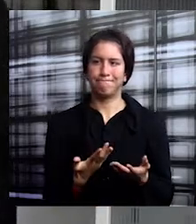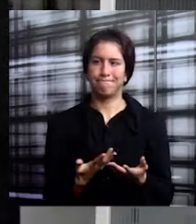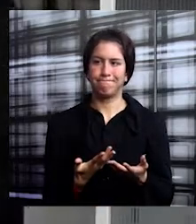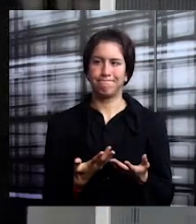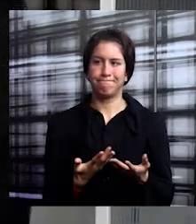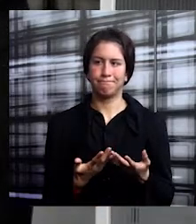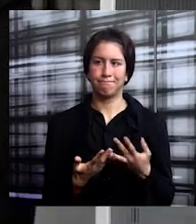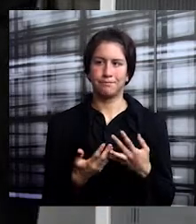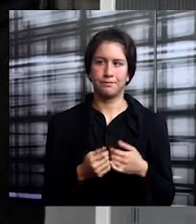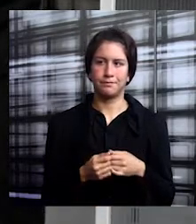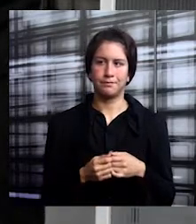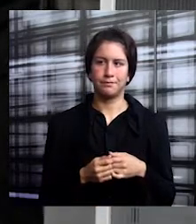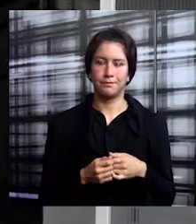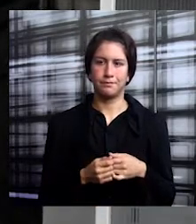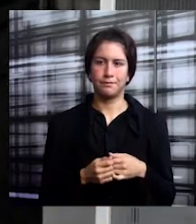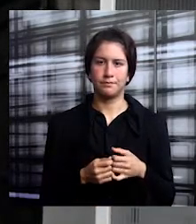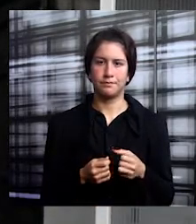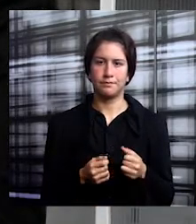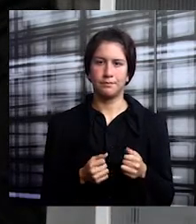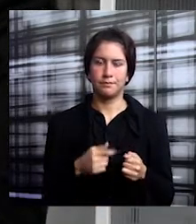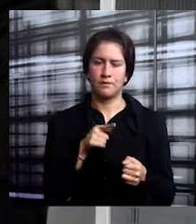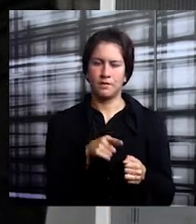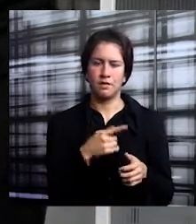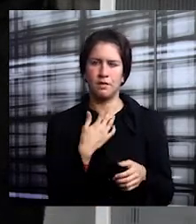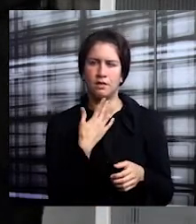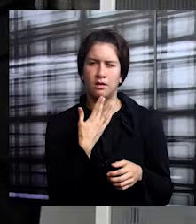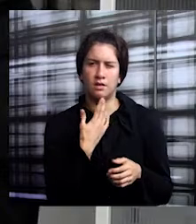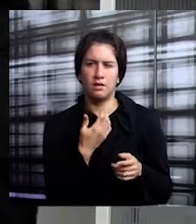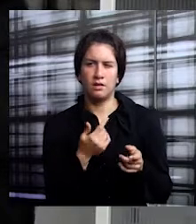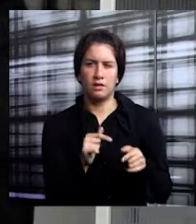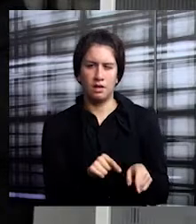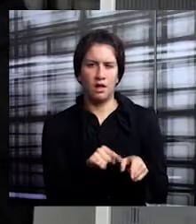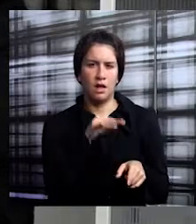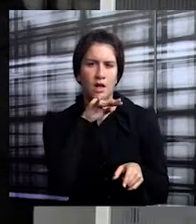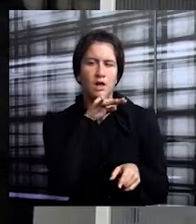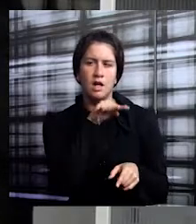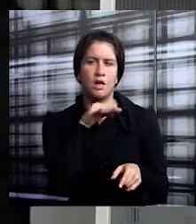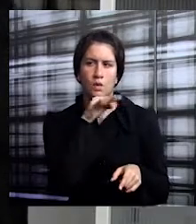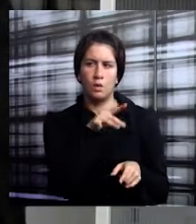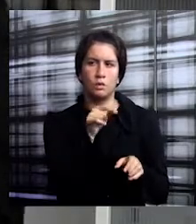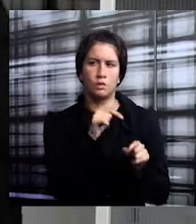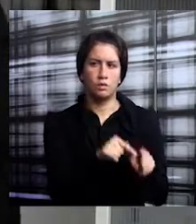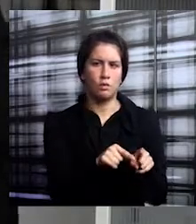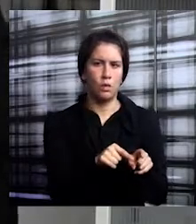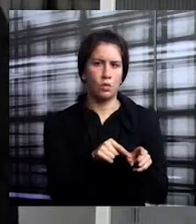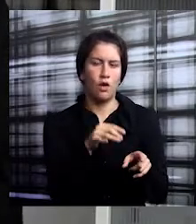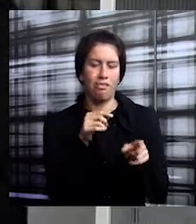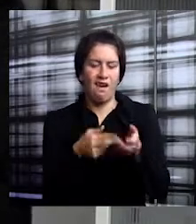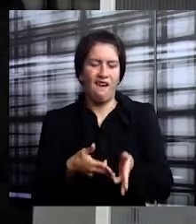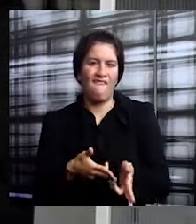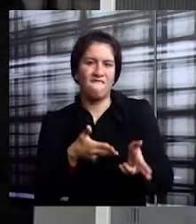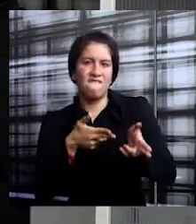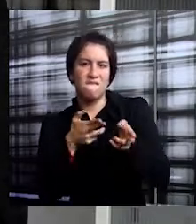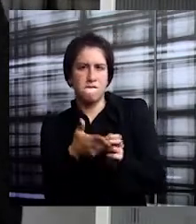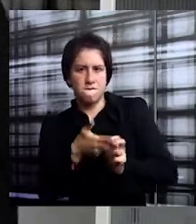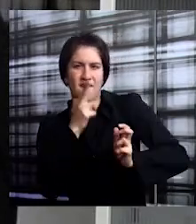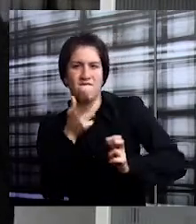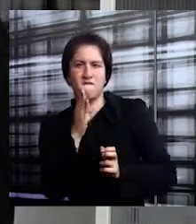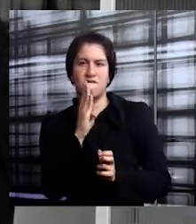dejado sin efecto el recurso por el tema del uso de balines por parte de Carabineros de la Universidad de